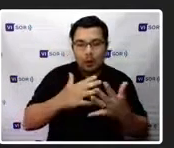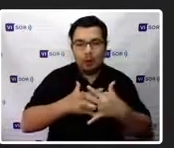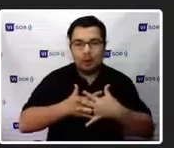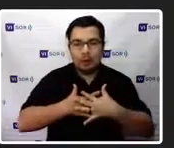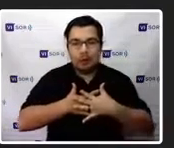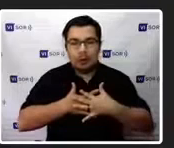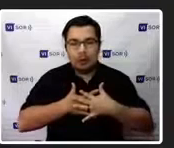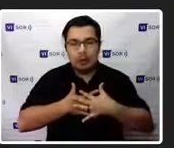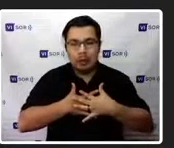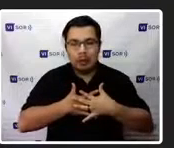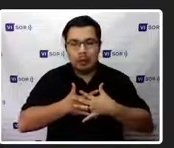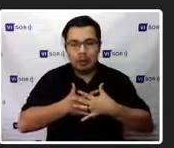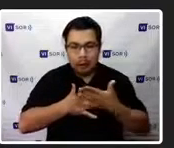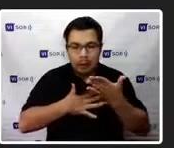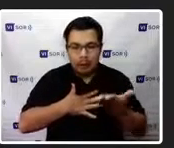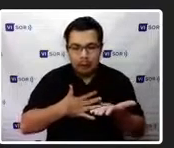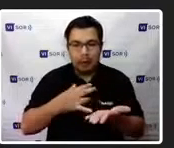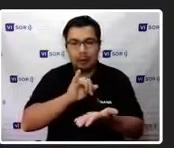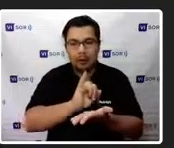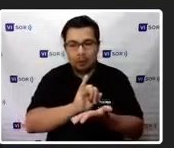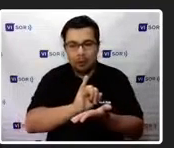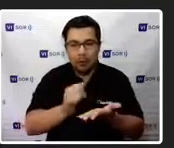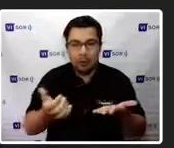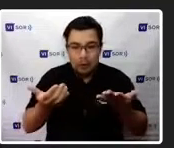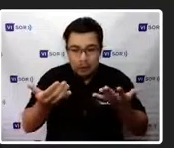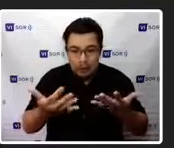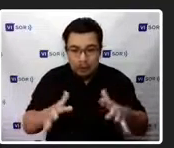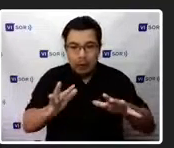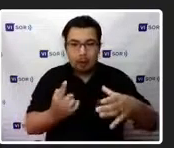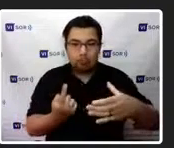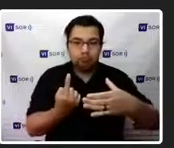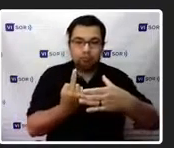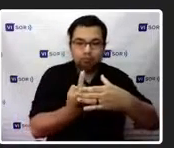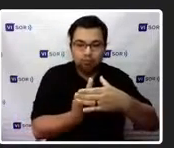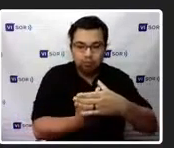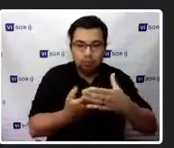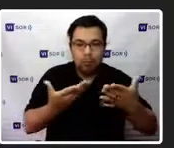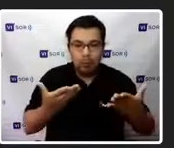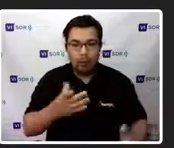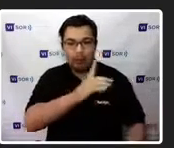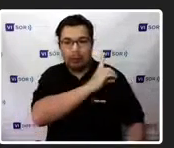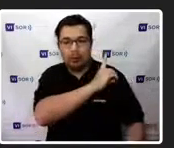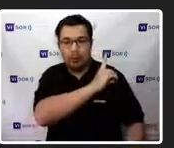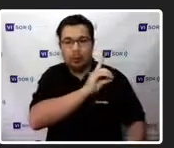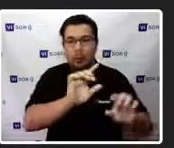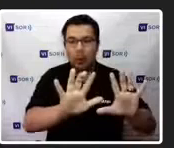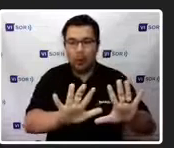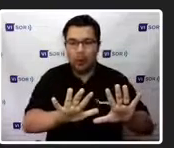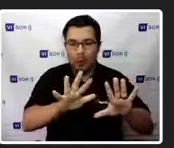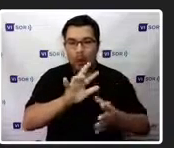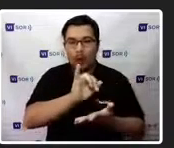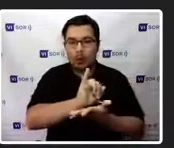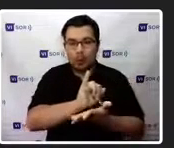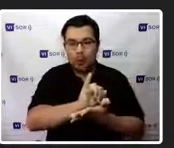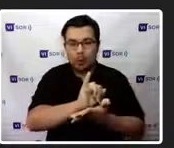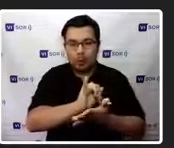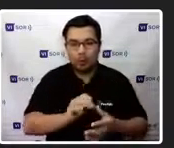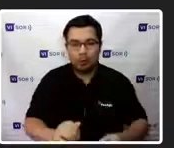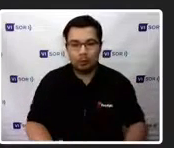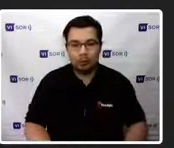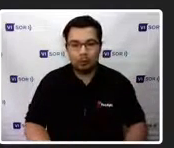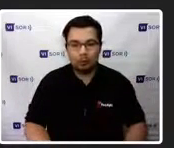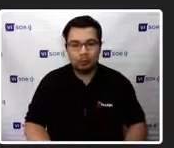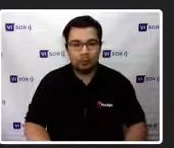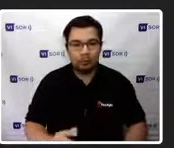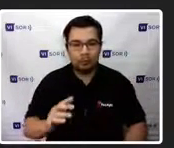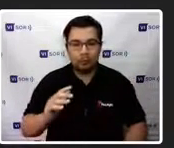de esta institución desde ya. Es una institución prestigiosa, Duoc es una institución que depende, ¿no es cierto?, está el alero de la Universidad Católica,